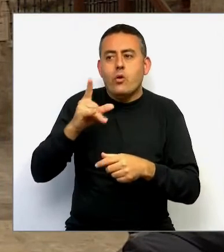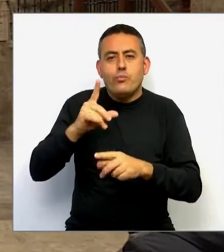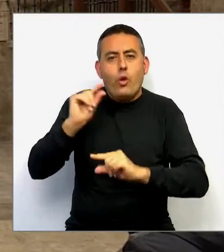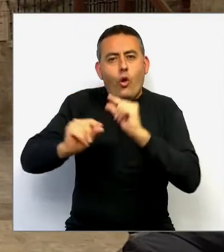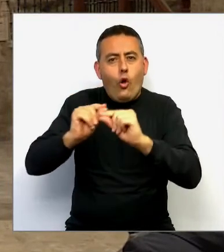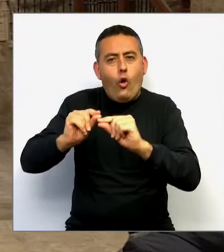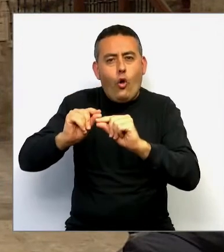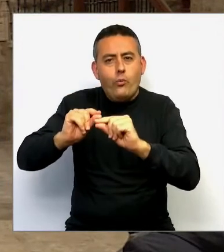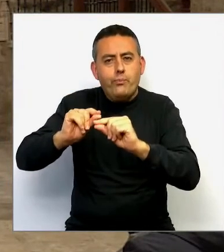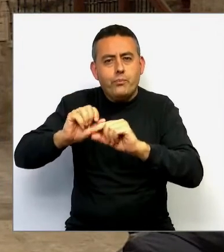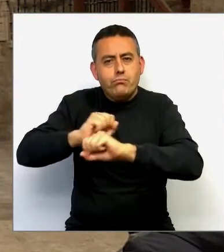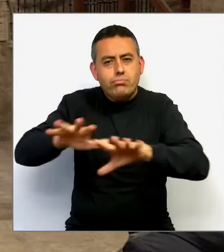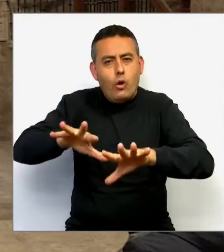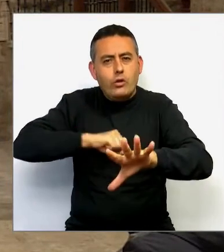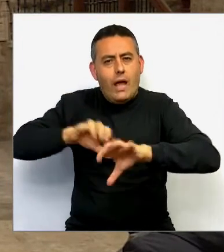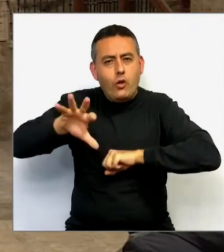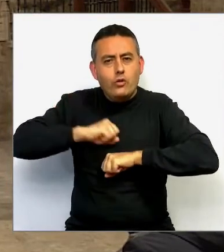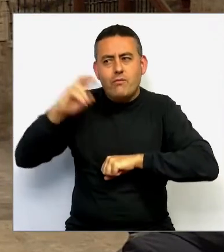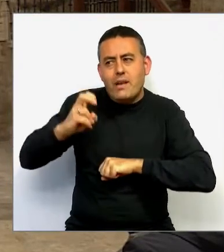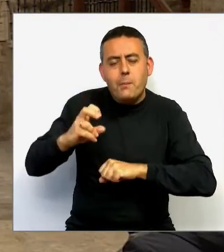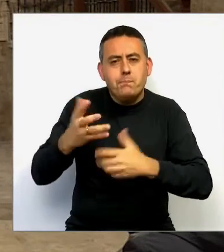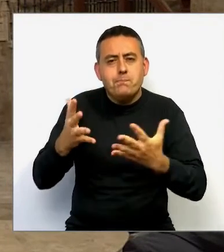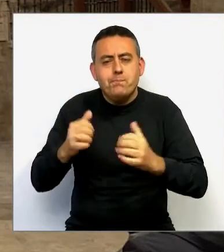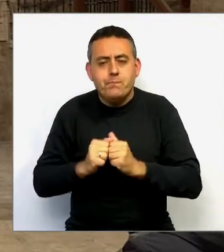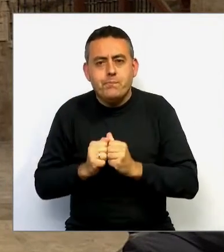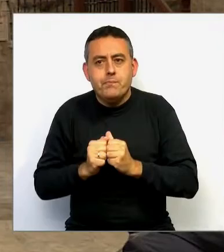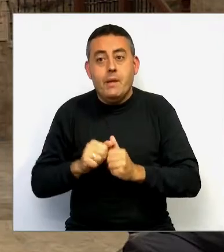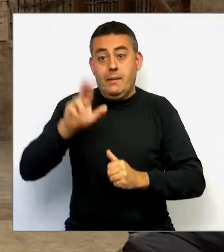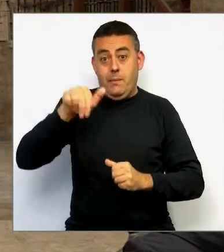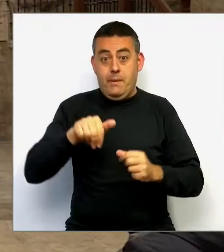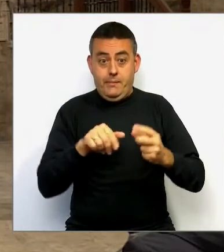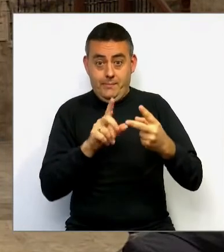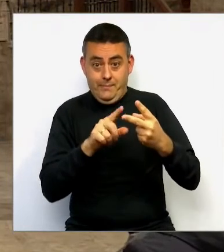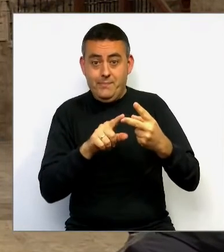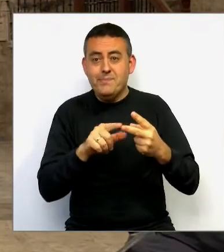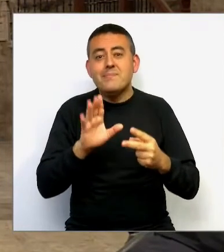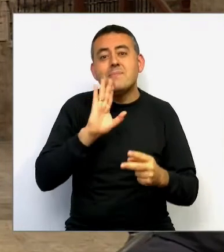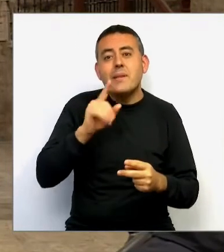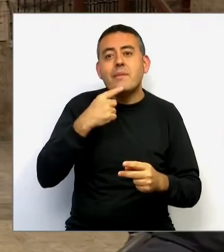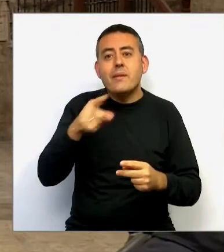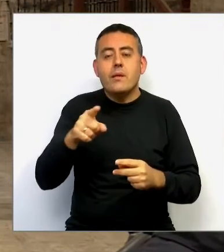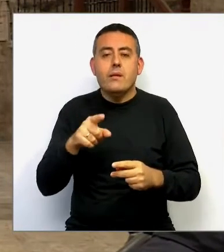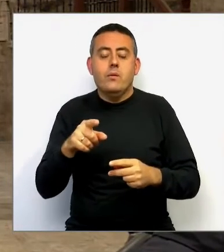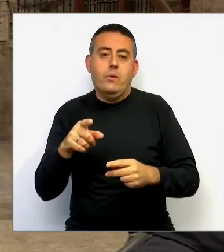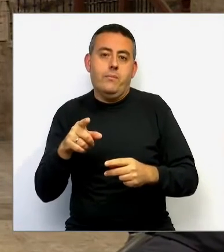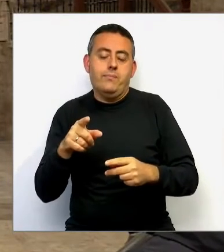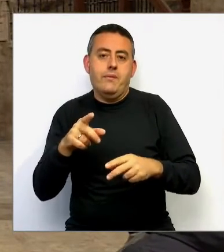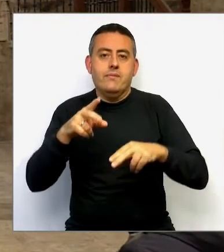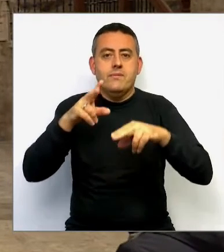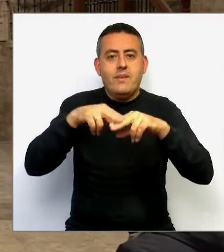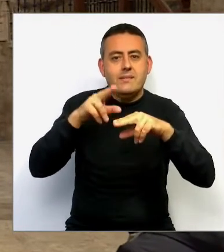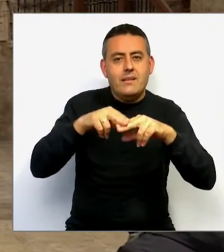Això, por una banda. I después, les volia preguntar pel que fa a les cerimònies que han apuntat que passaba l'aforament al 50%,